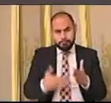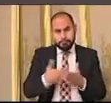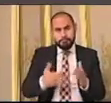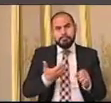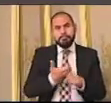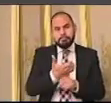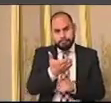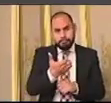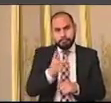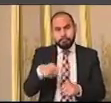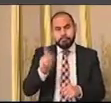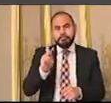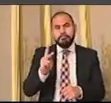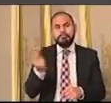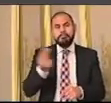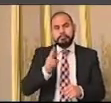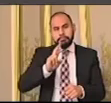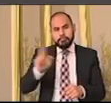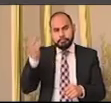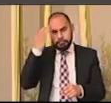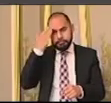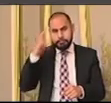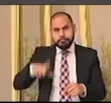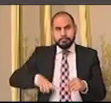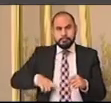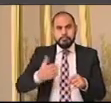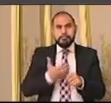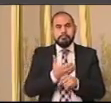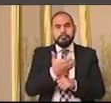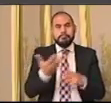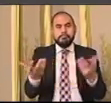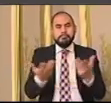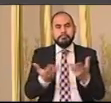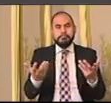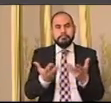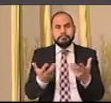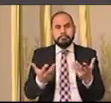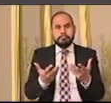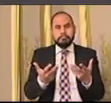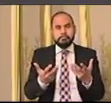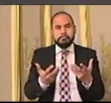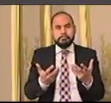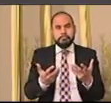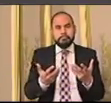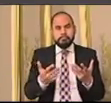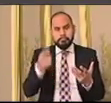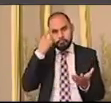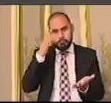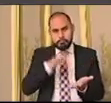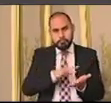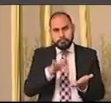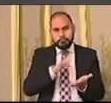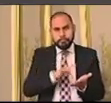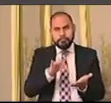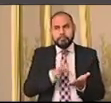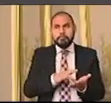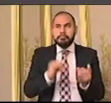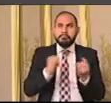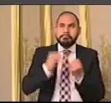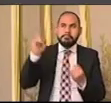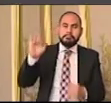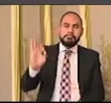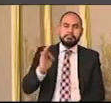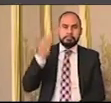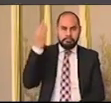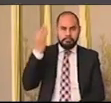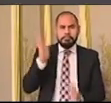pero que también se tiene que reconocer lo que el gobierno del estado ha hecho al respecto a veces sin el apoyo pertinente de la federación extienda